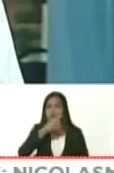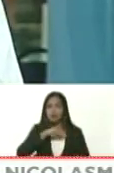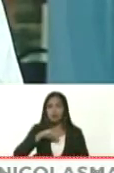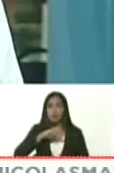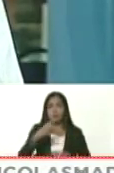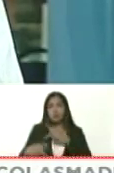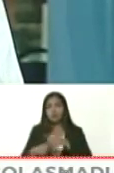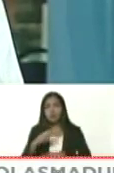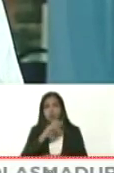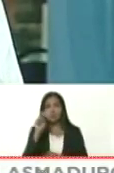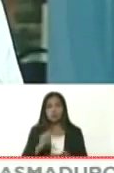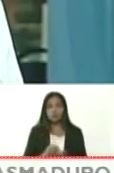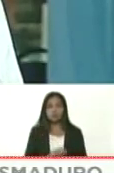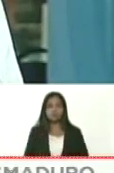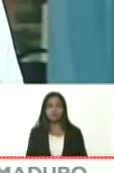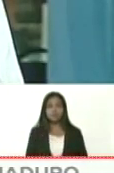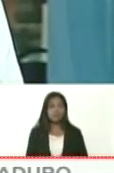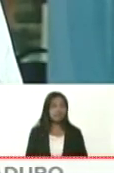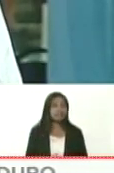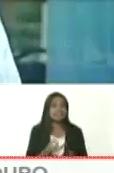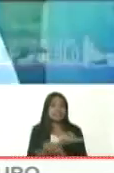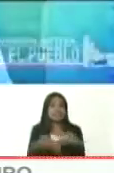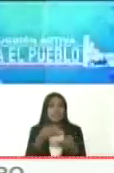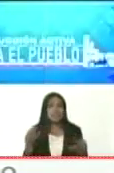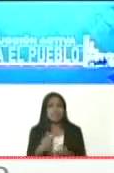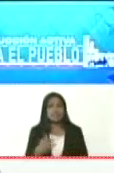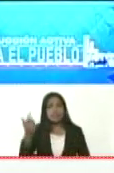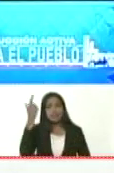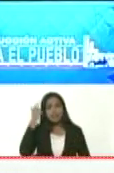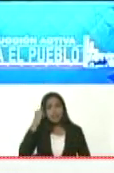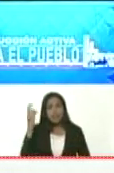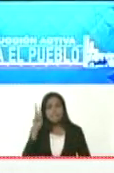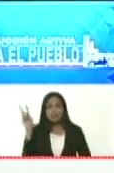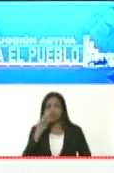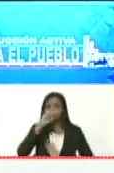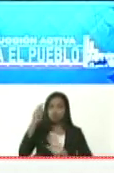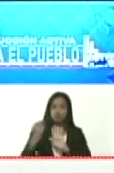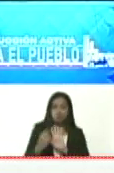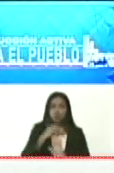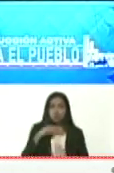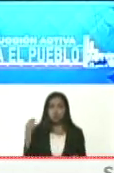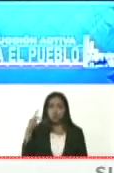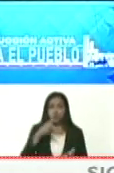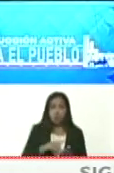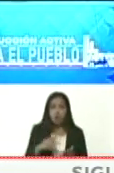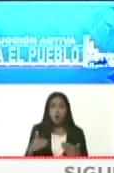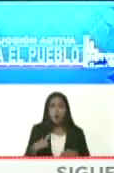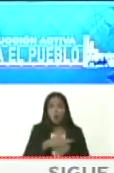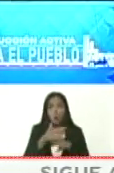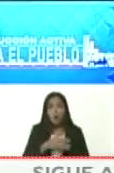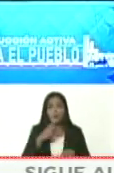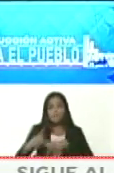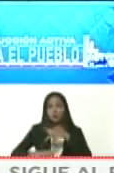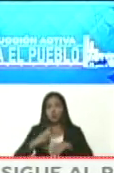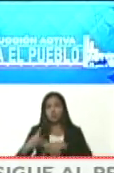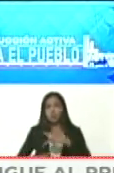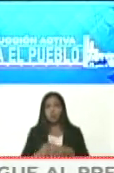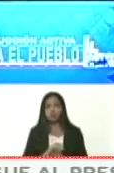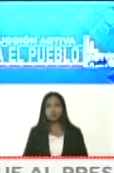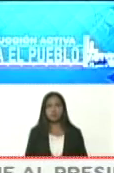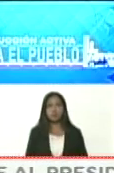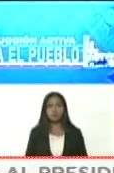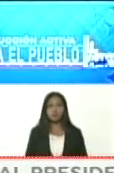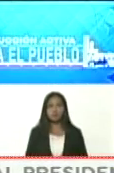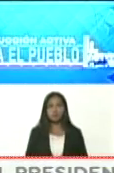nacional. Excelente. Debe saber Venezuela entera. Nosotros estamos hoy en Jueves Productivo.